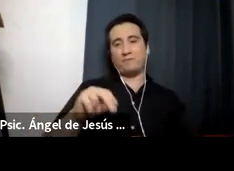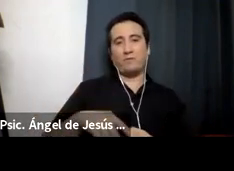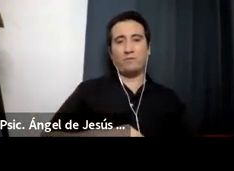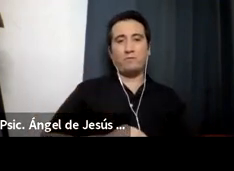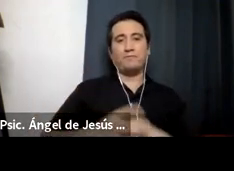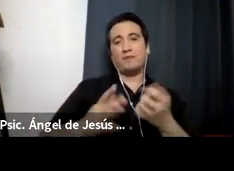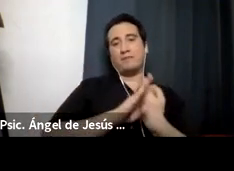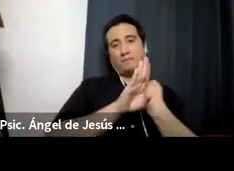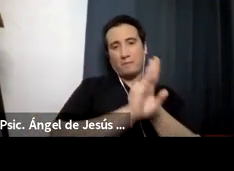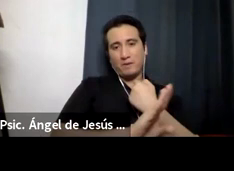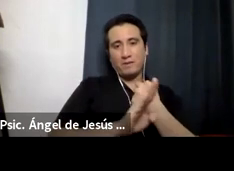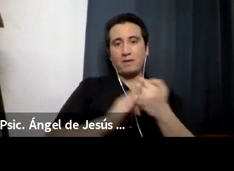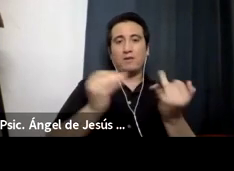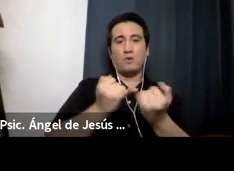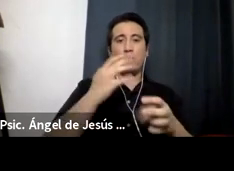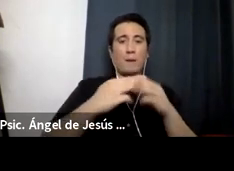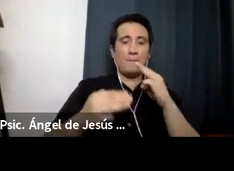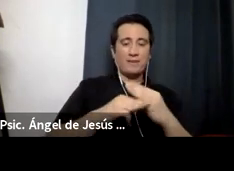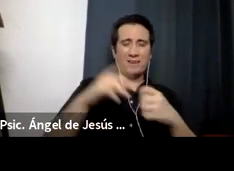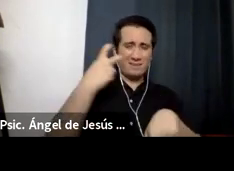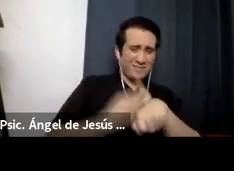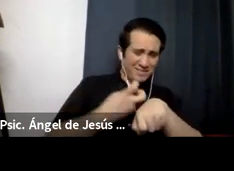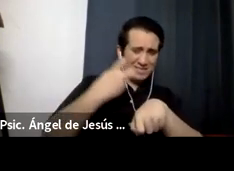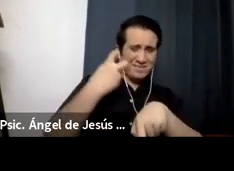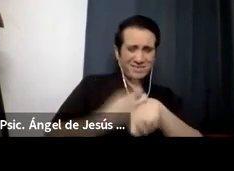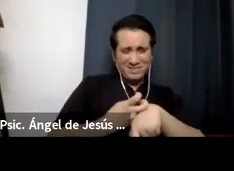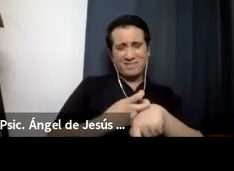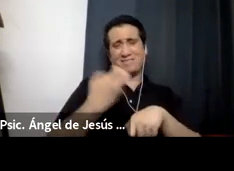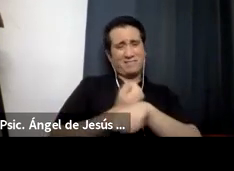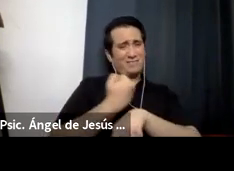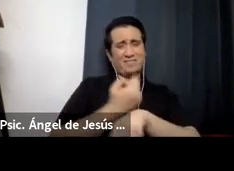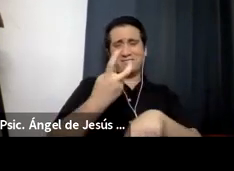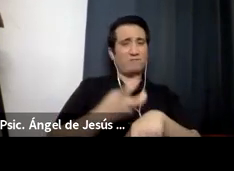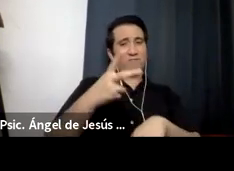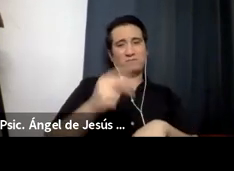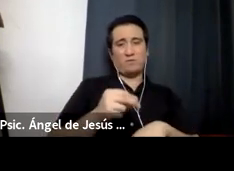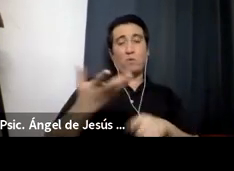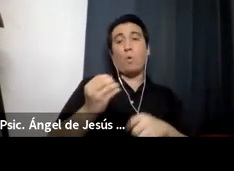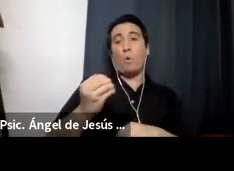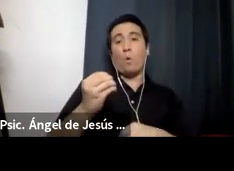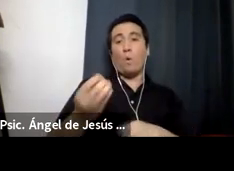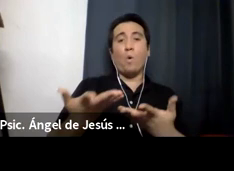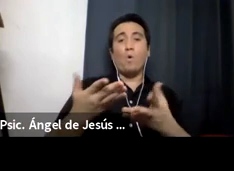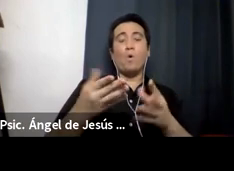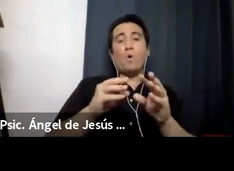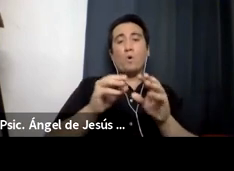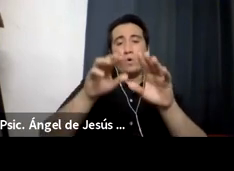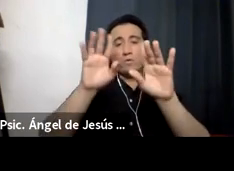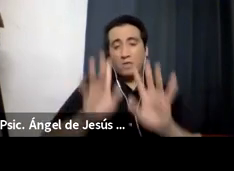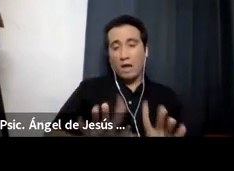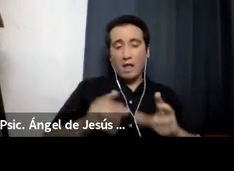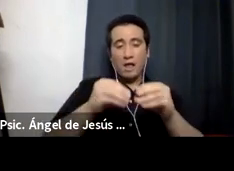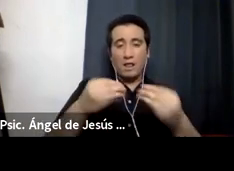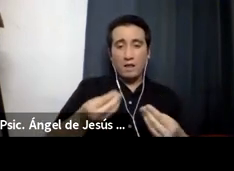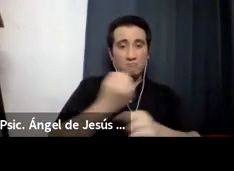importante evitarlos, de material muy duro, ¿no? O de tela tan suave que no me proteja en absoluto si cae